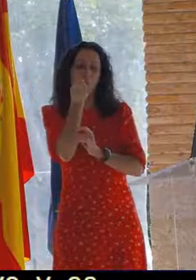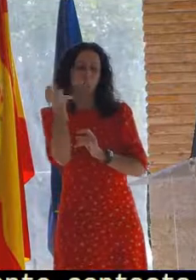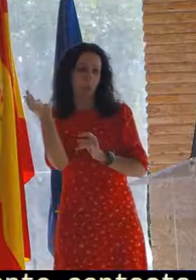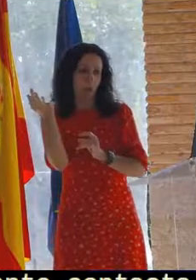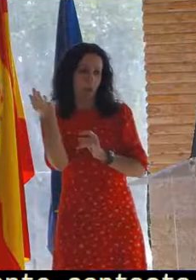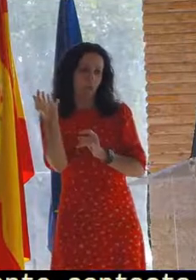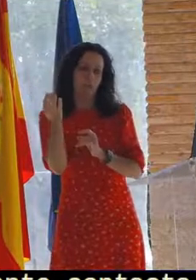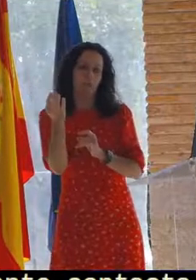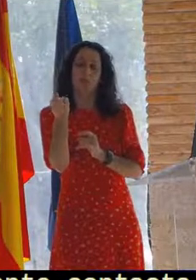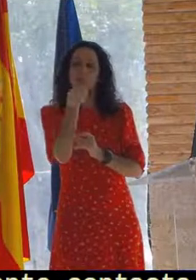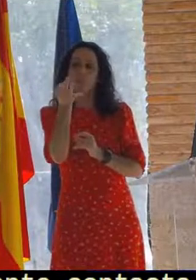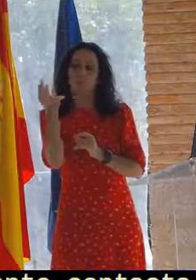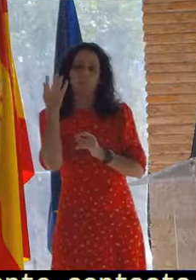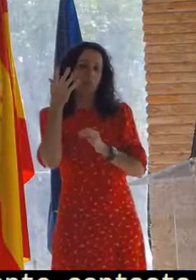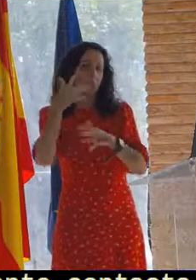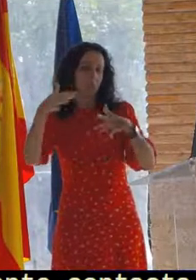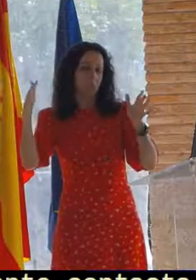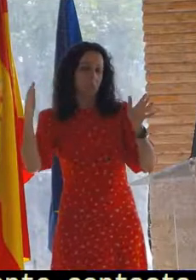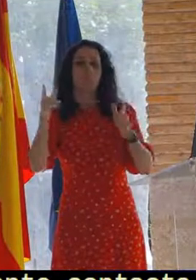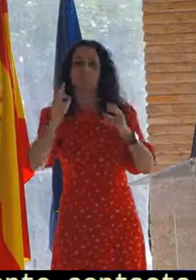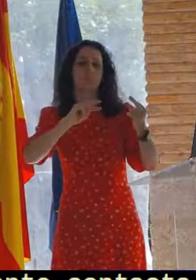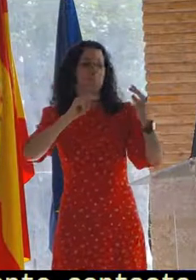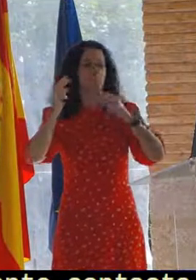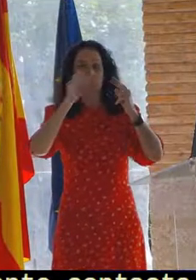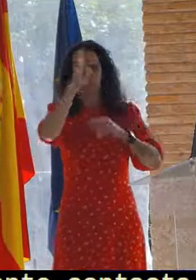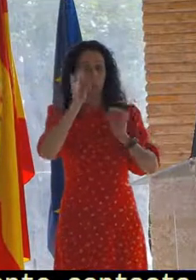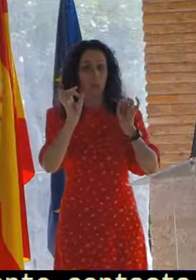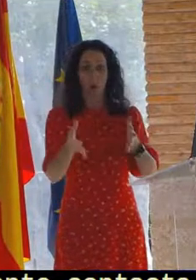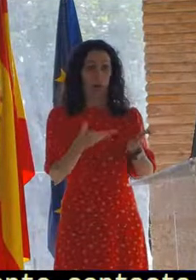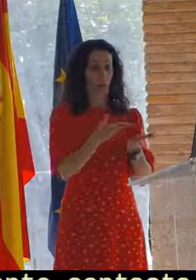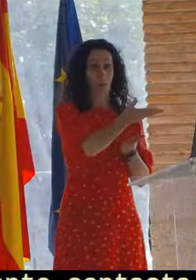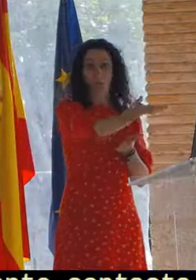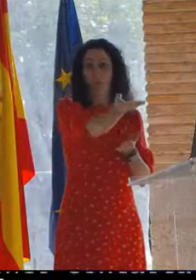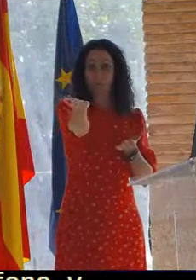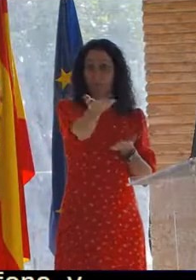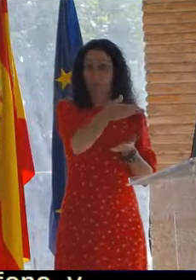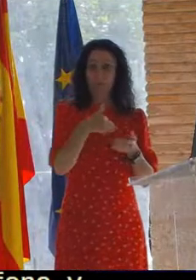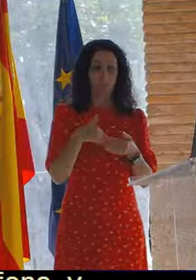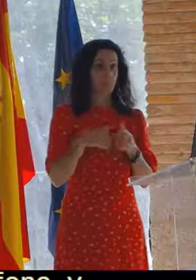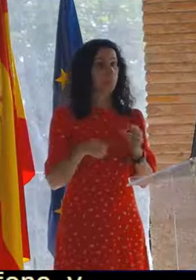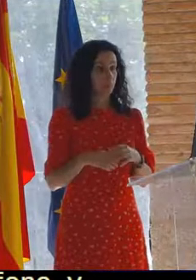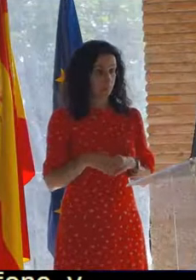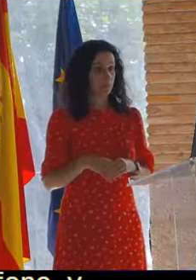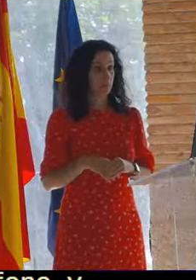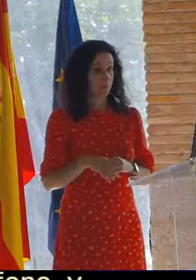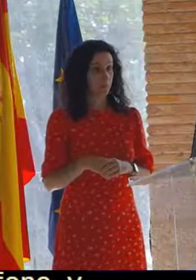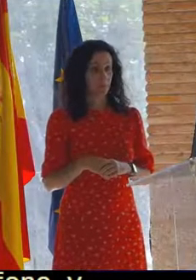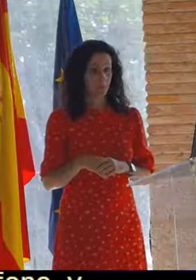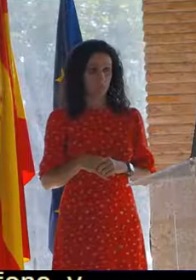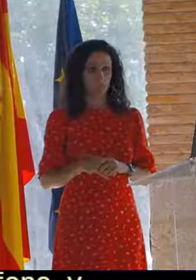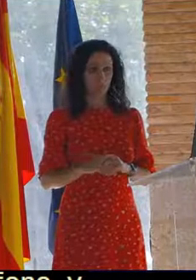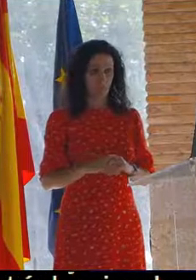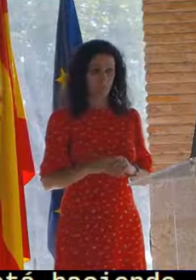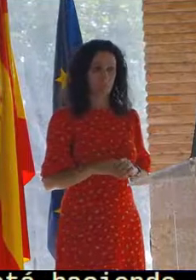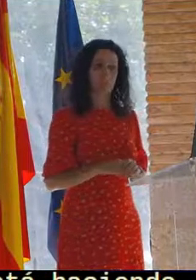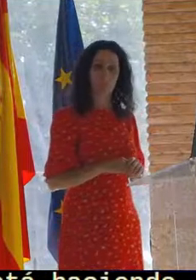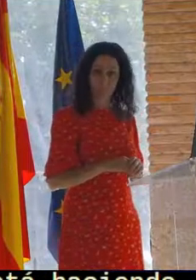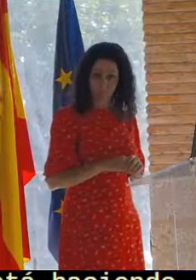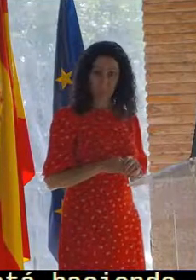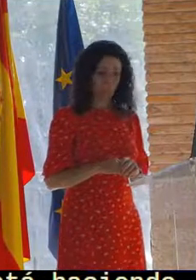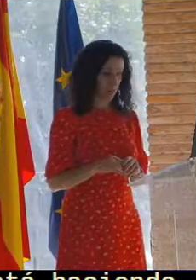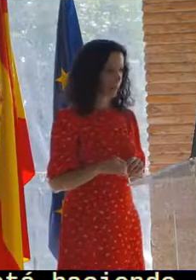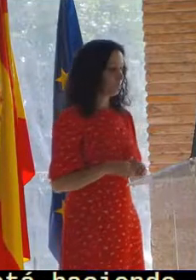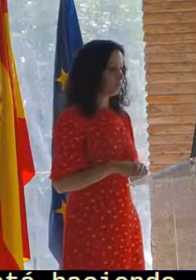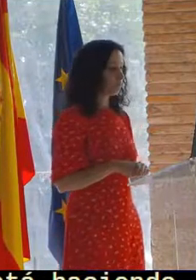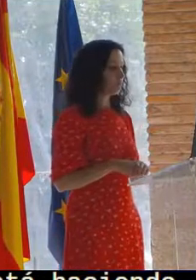con con el intérprete y le das el número de teléfono y directamente es una interpretación igual que se está haciendo en estos